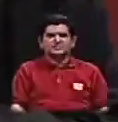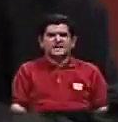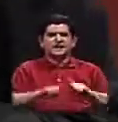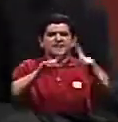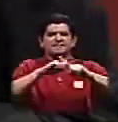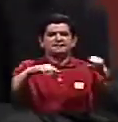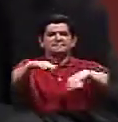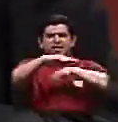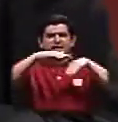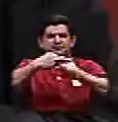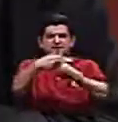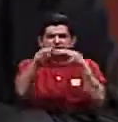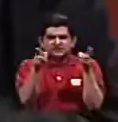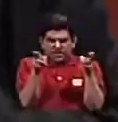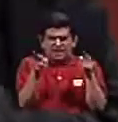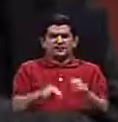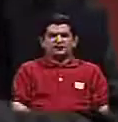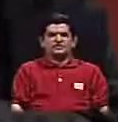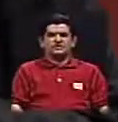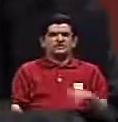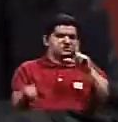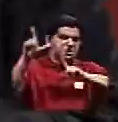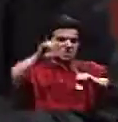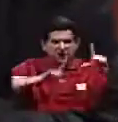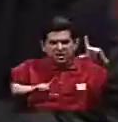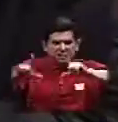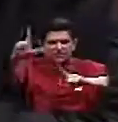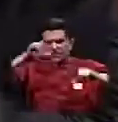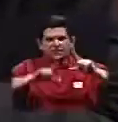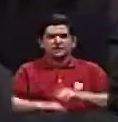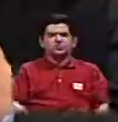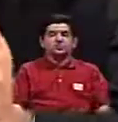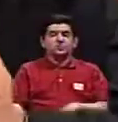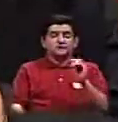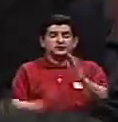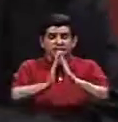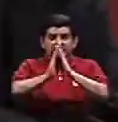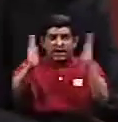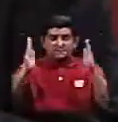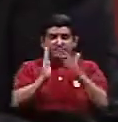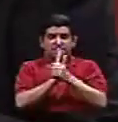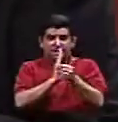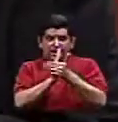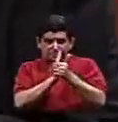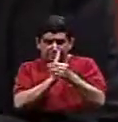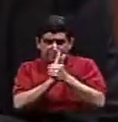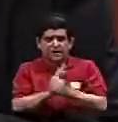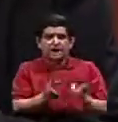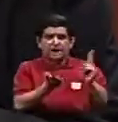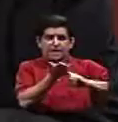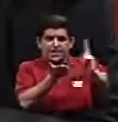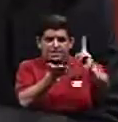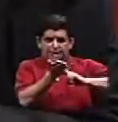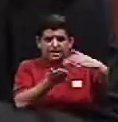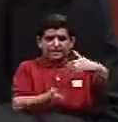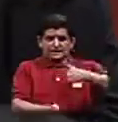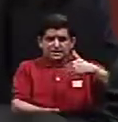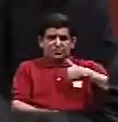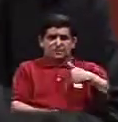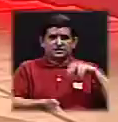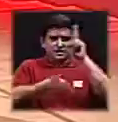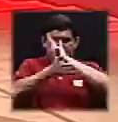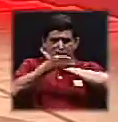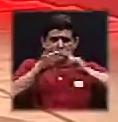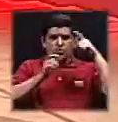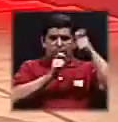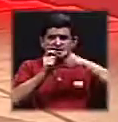sedes y en laboratorios y en la expansión de la capacidad de matrícula de las universidades